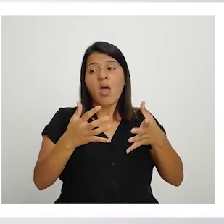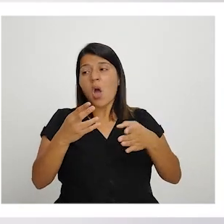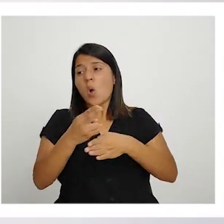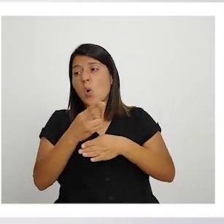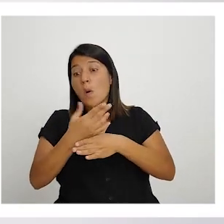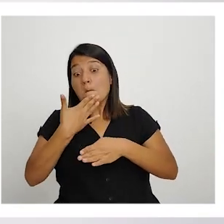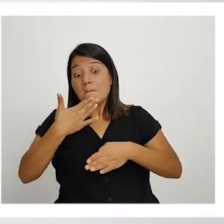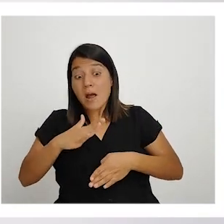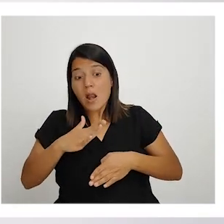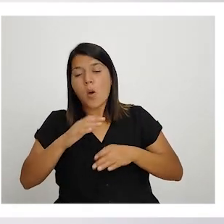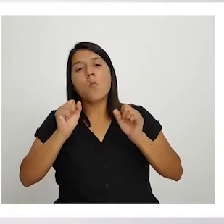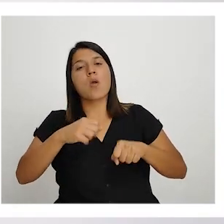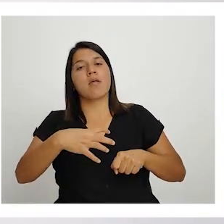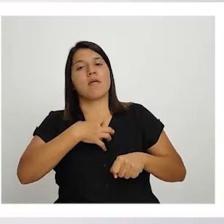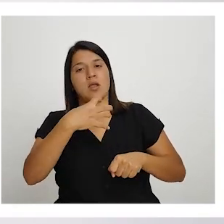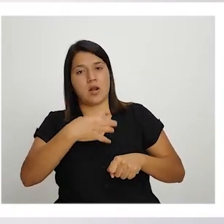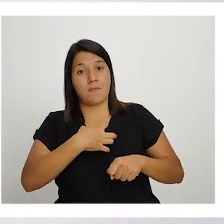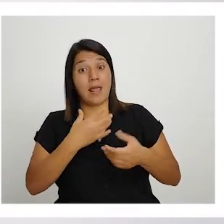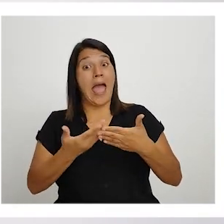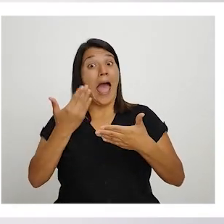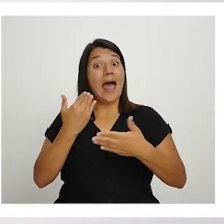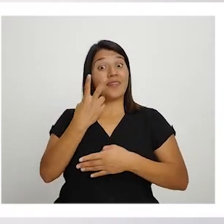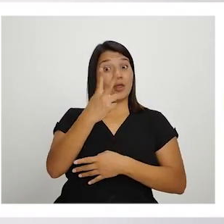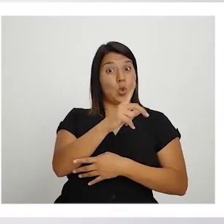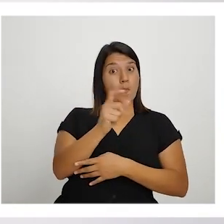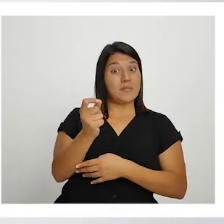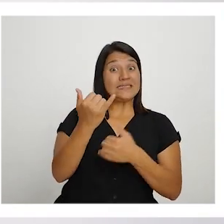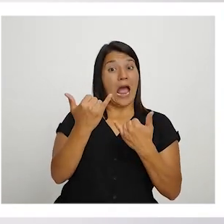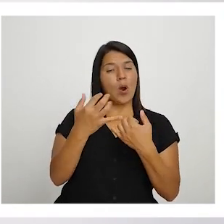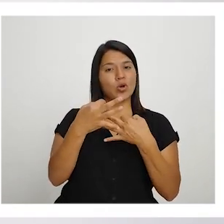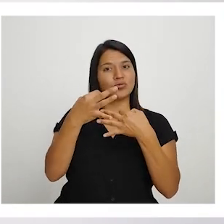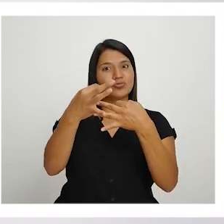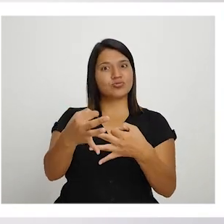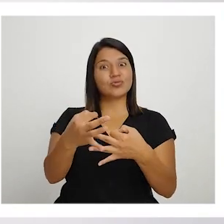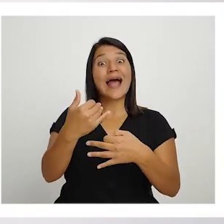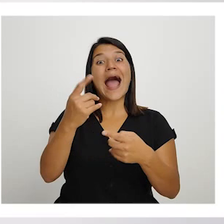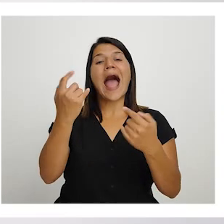de 2 a 6 meses. Pero además,